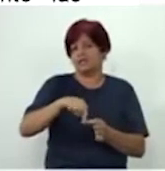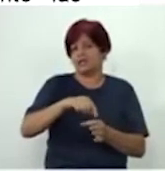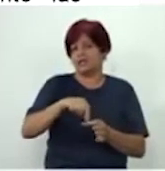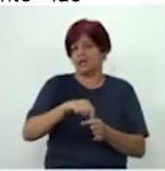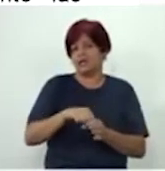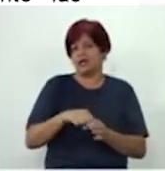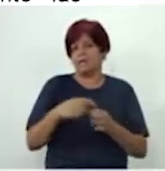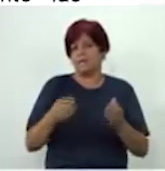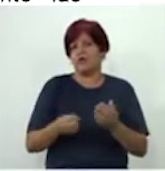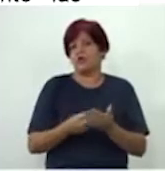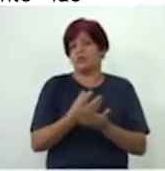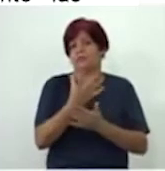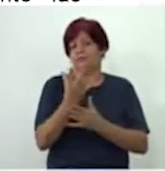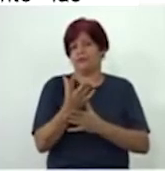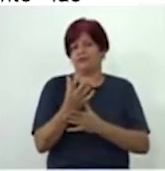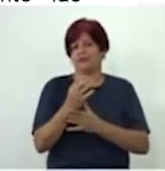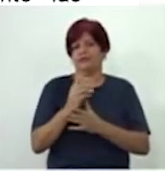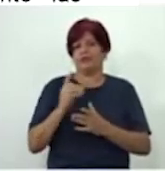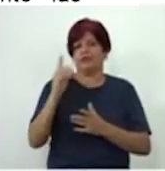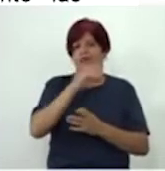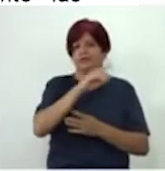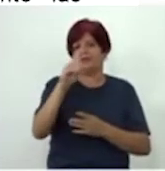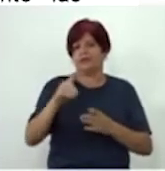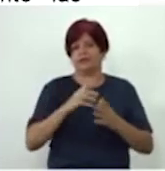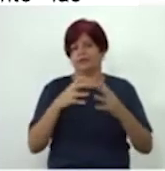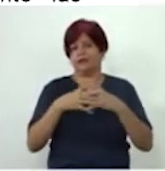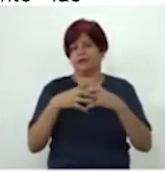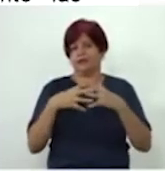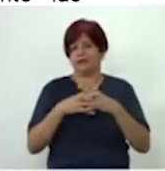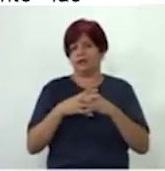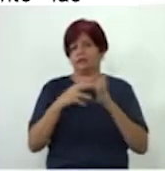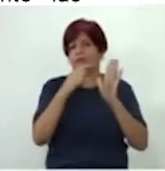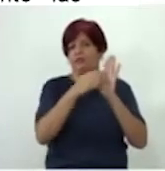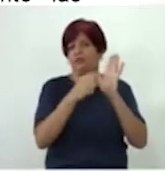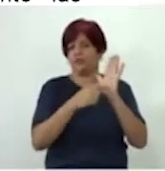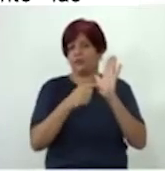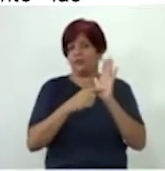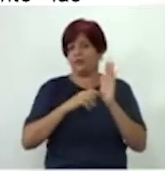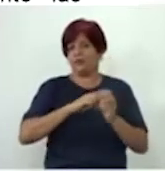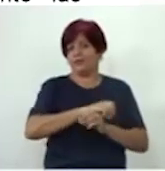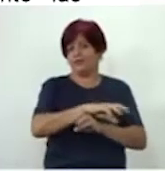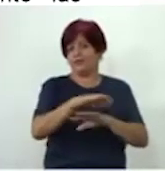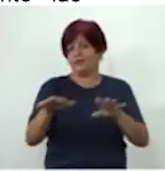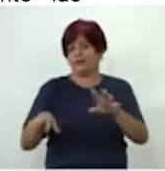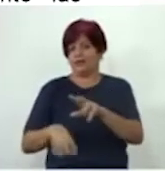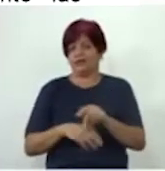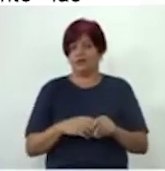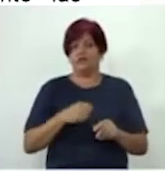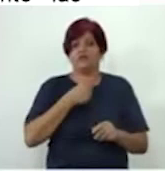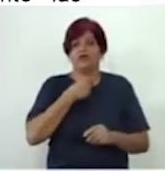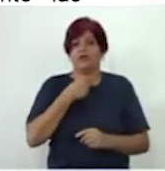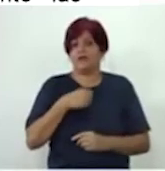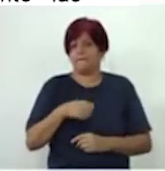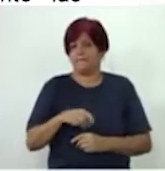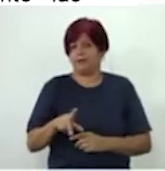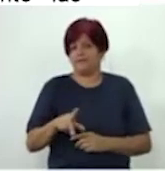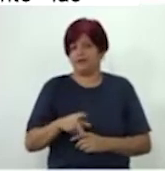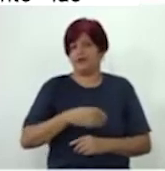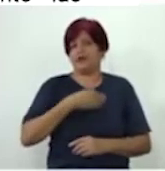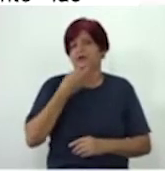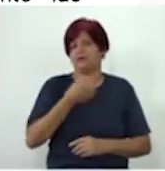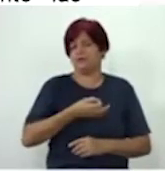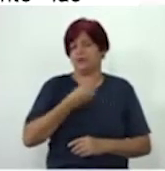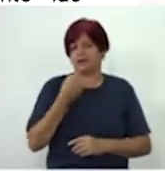su origen, describir la relación que existe entre los componentes de la naturaleza, ejemplificándola fundamentalmente